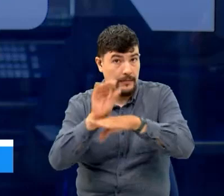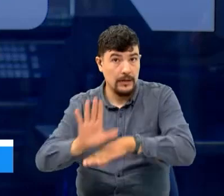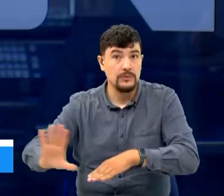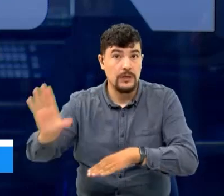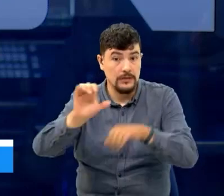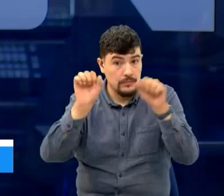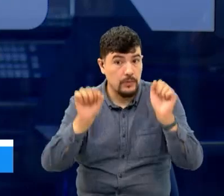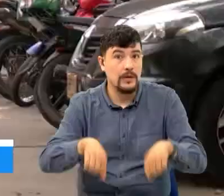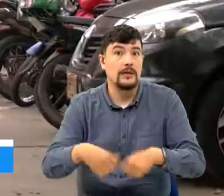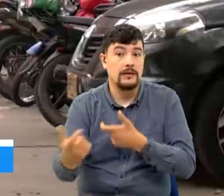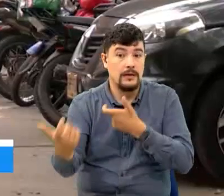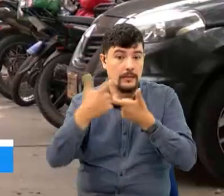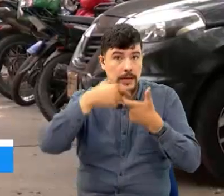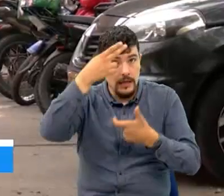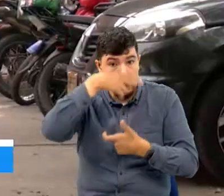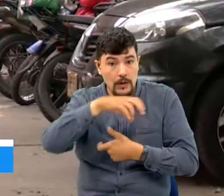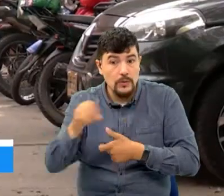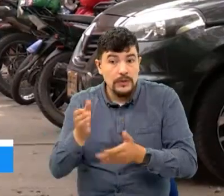la alimentación.